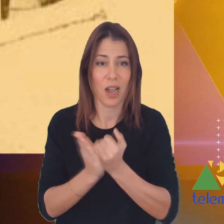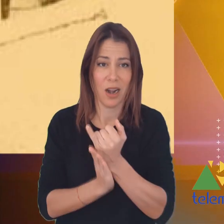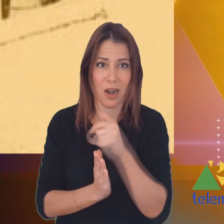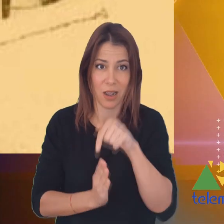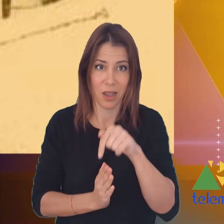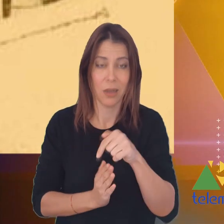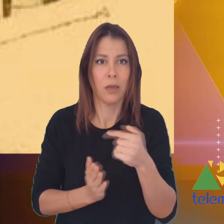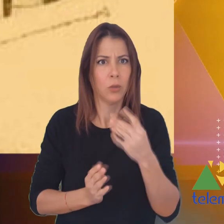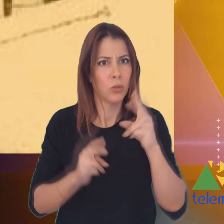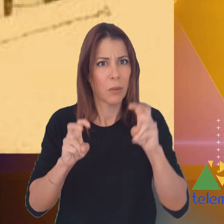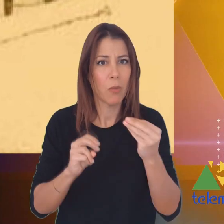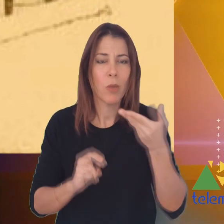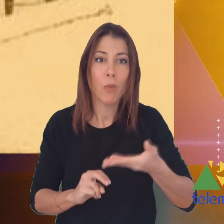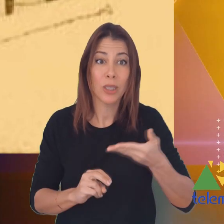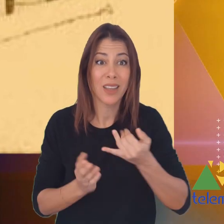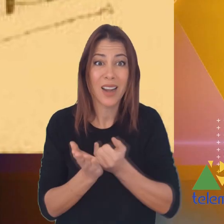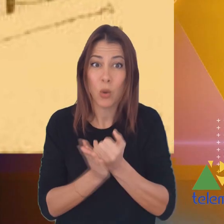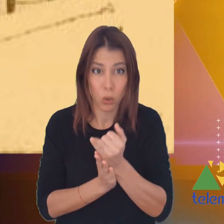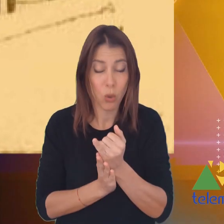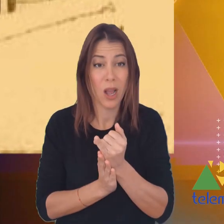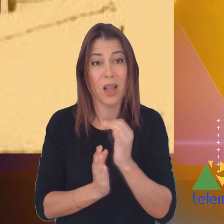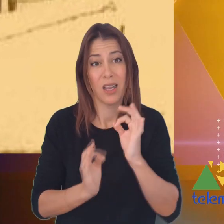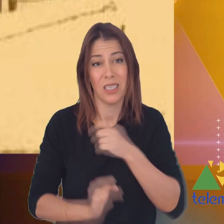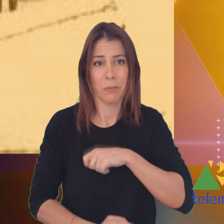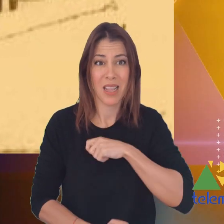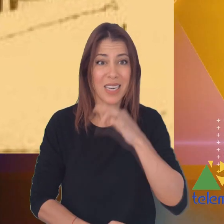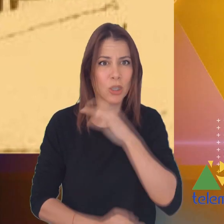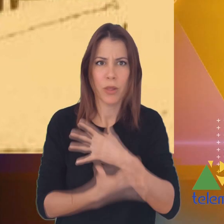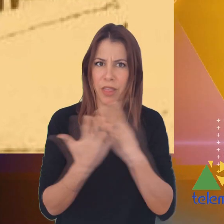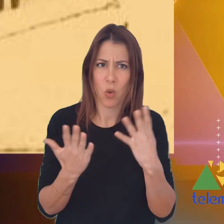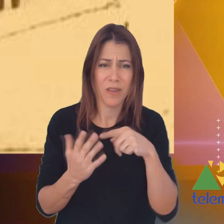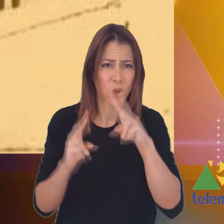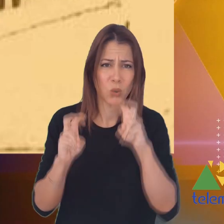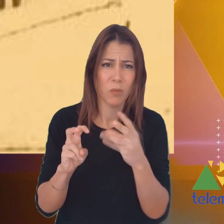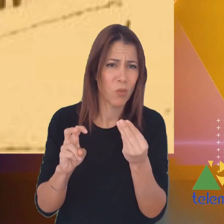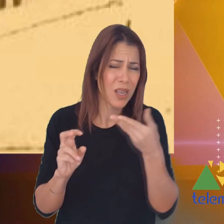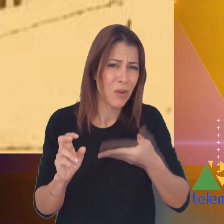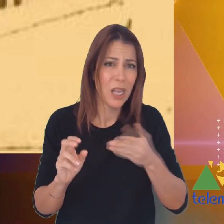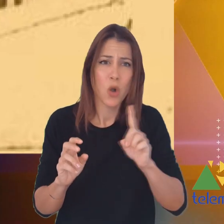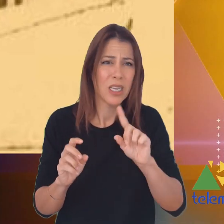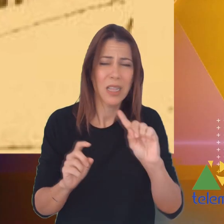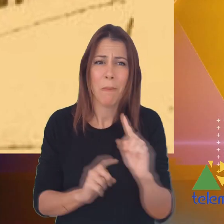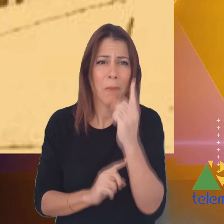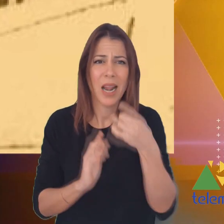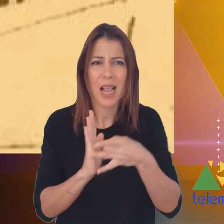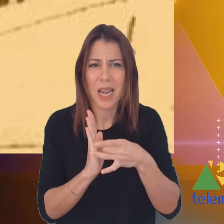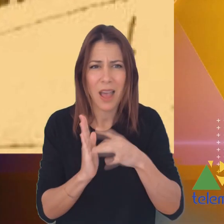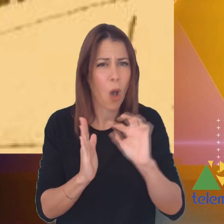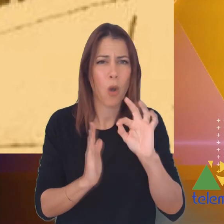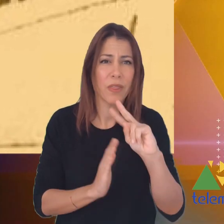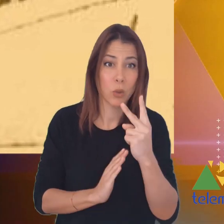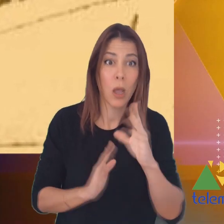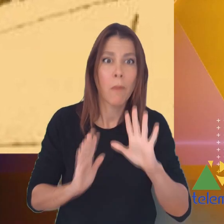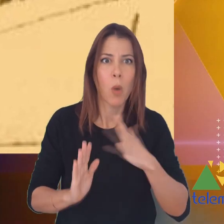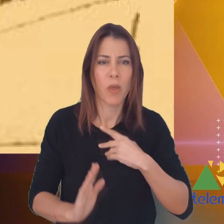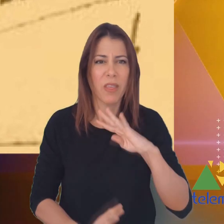de los temas más importantes. La agricultura en España en el siglo XIX era no de primera calidad ni de segunda, sino de